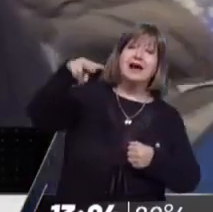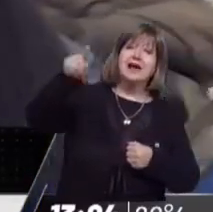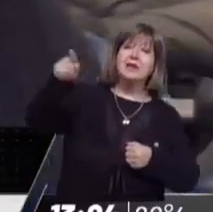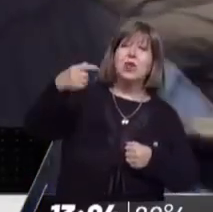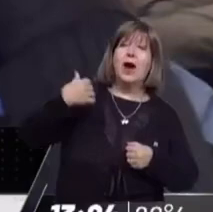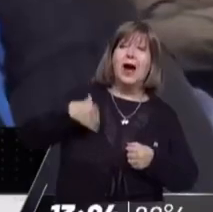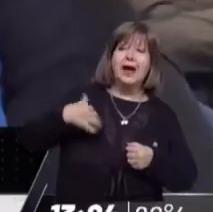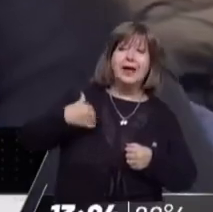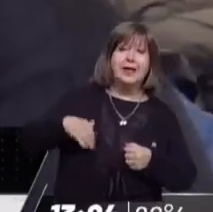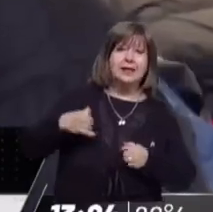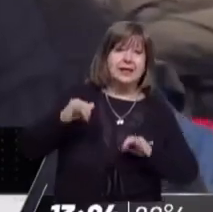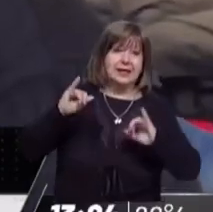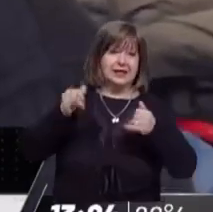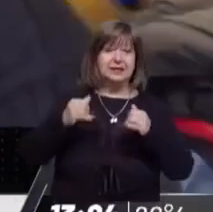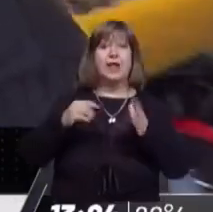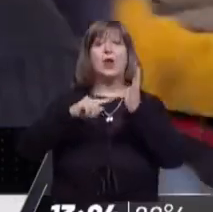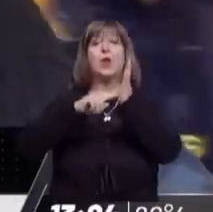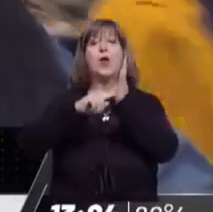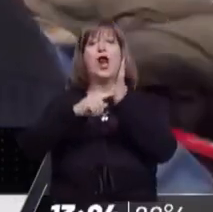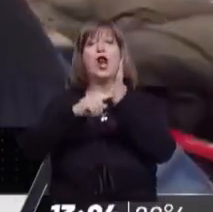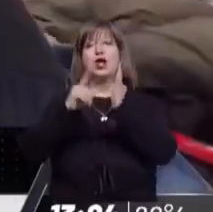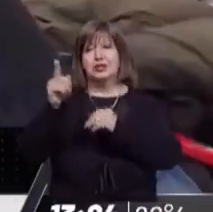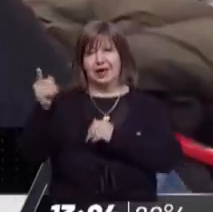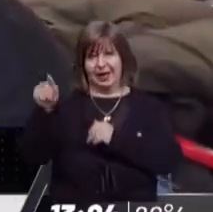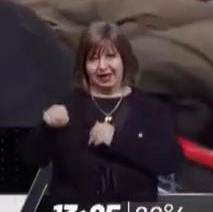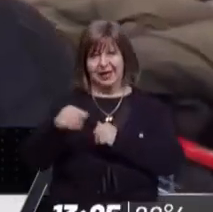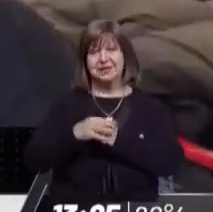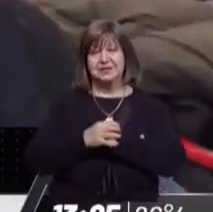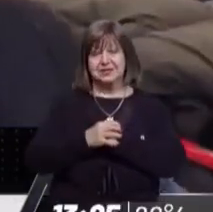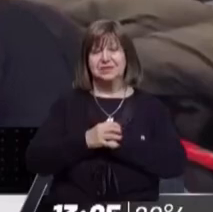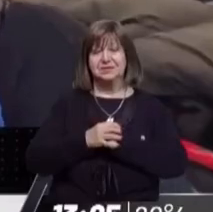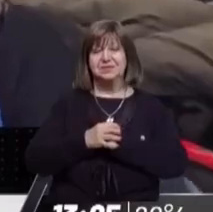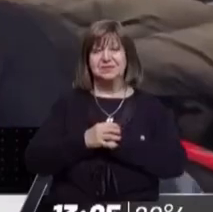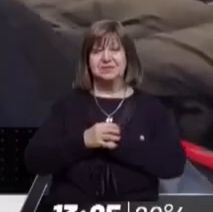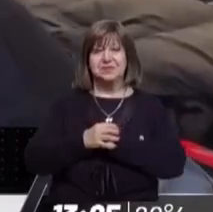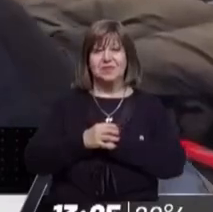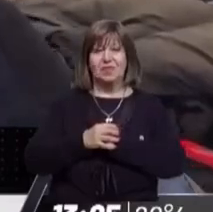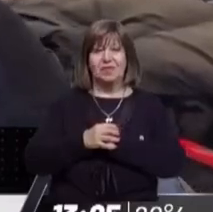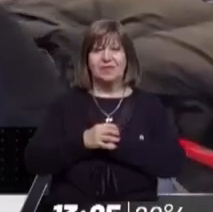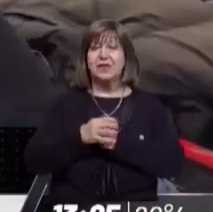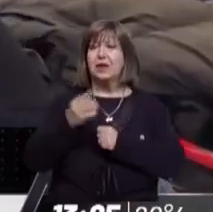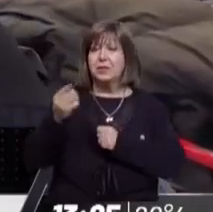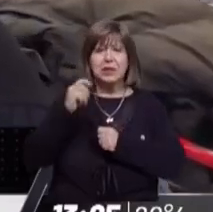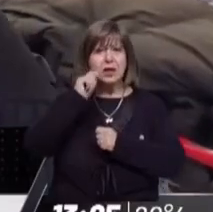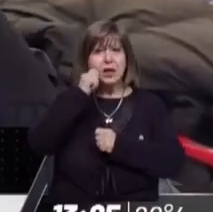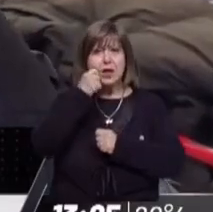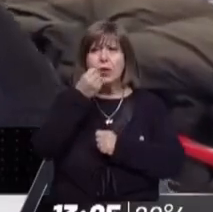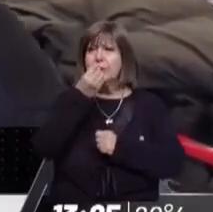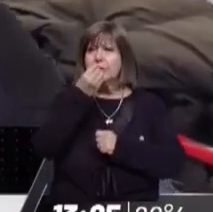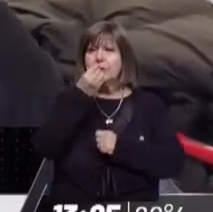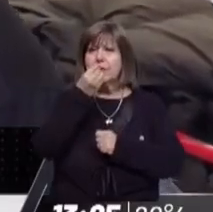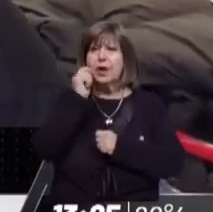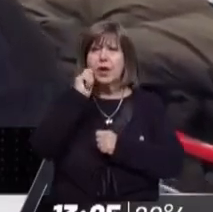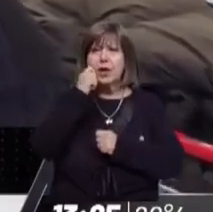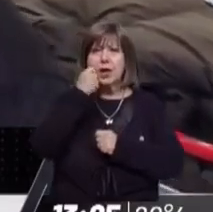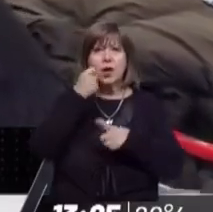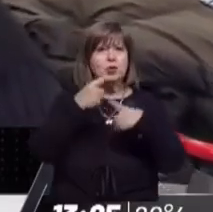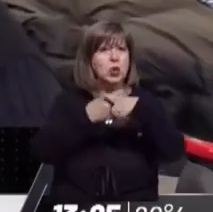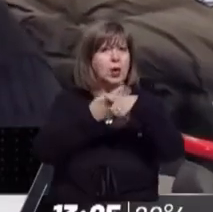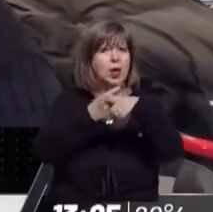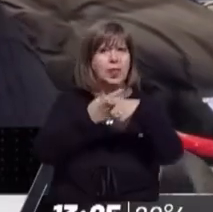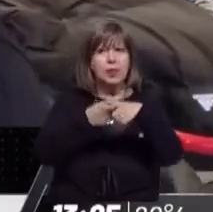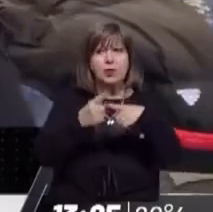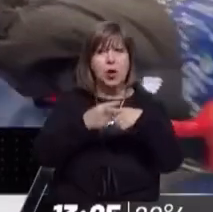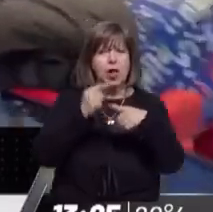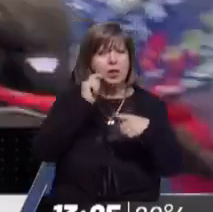Sí, argentina, bonaerense, con urbano. Bueno, pues hay que tener un inglés. ¿Viste lo que el chocolate lo que está? Muy riquísimo. Muy bueno, muy